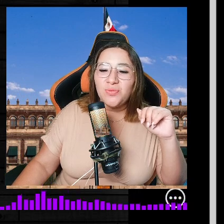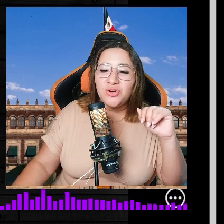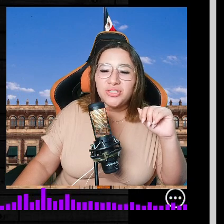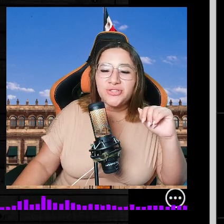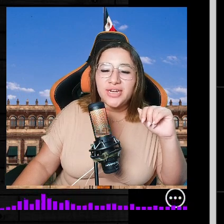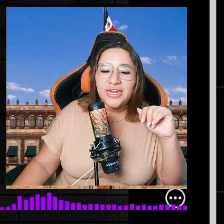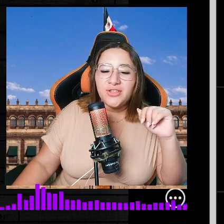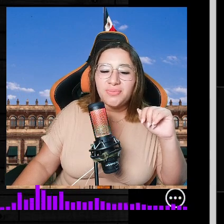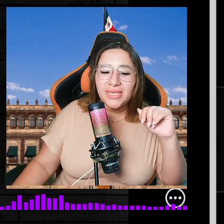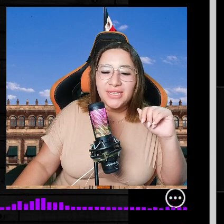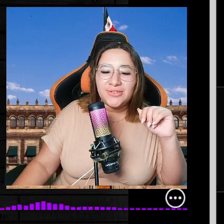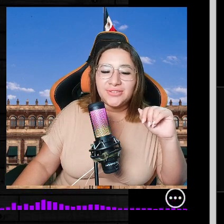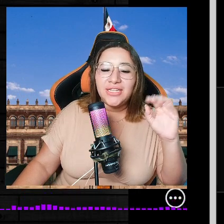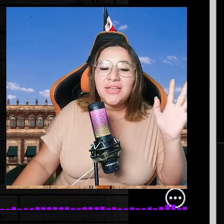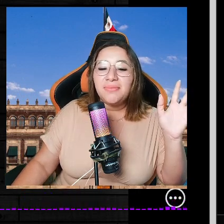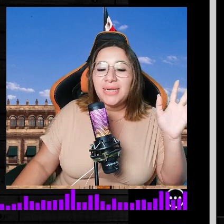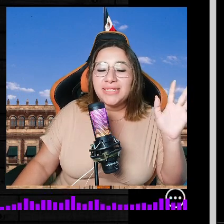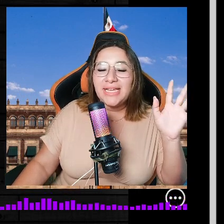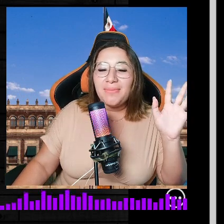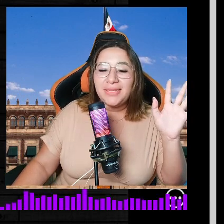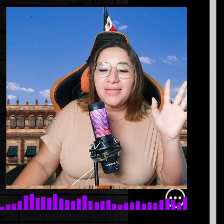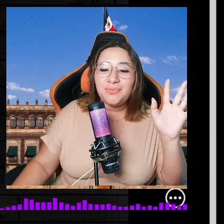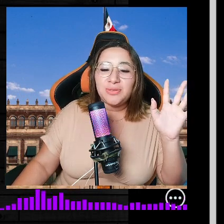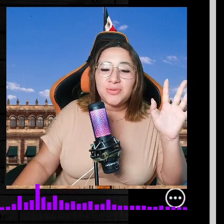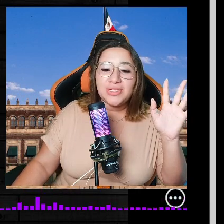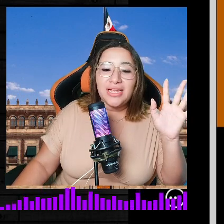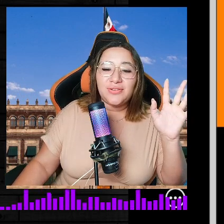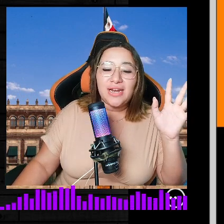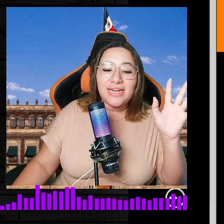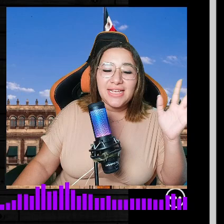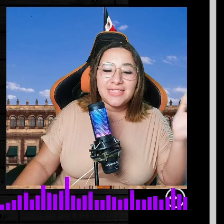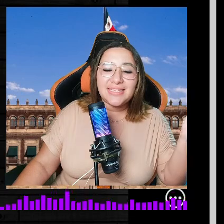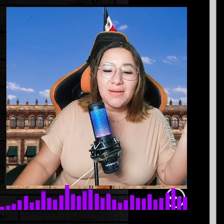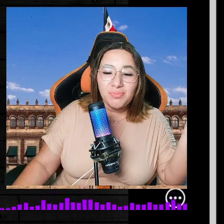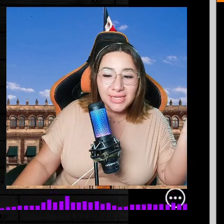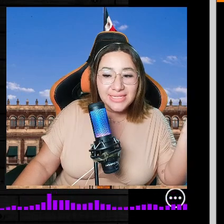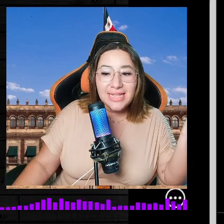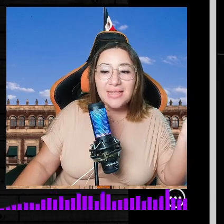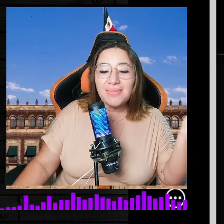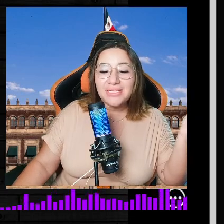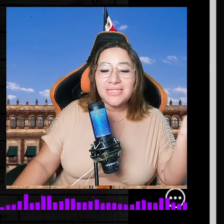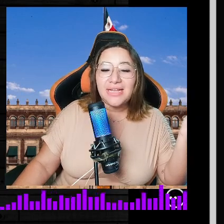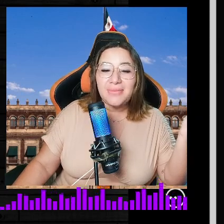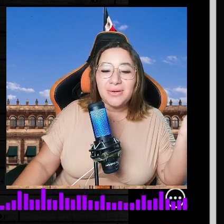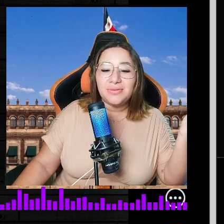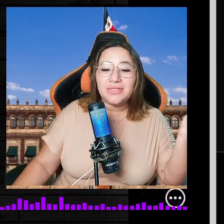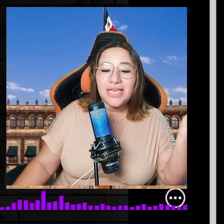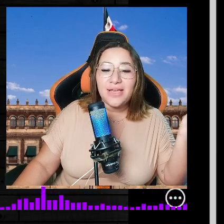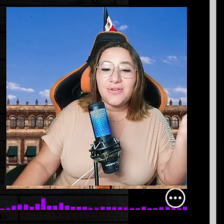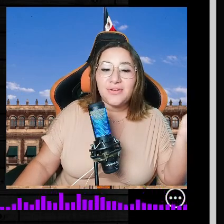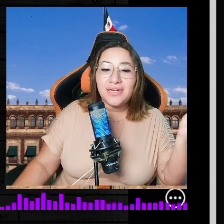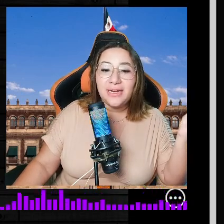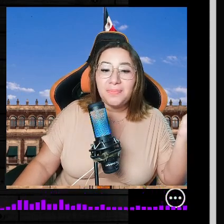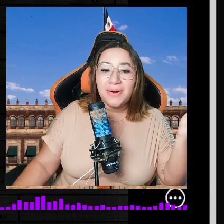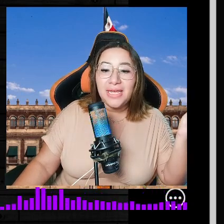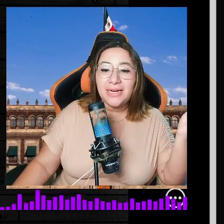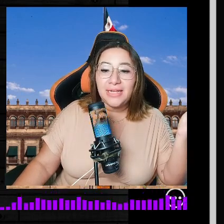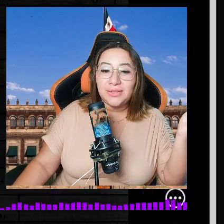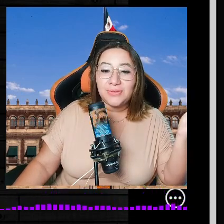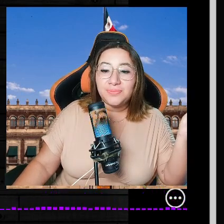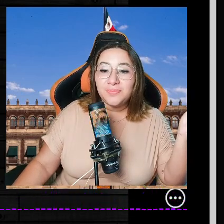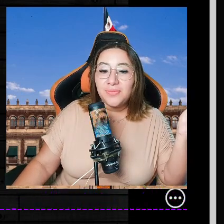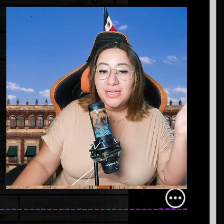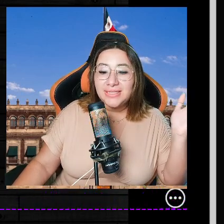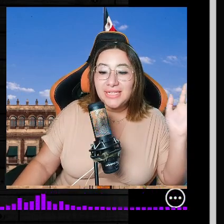grande como nuestro querido méxico prácticamente pues buscando la alianza es nada más y nada menos que con el pri a